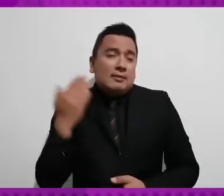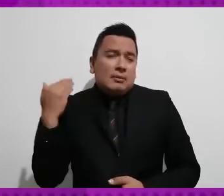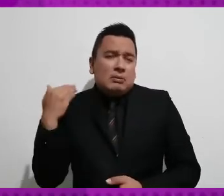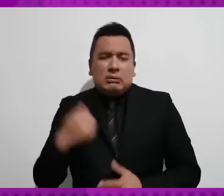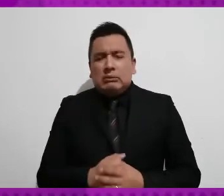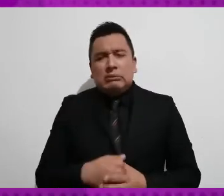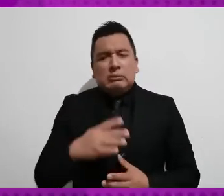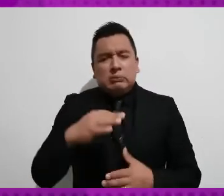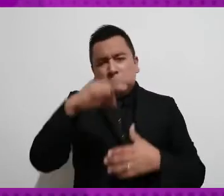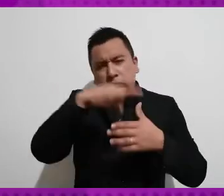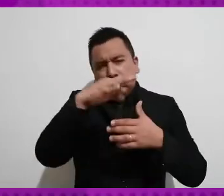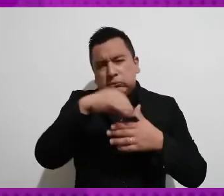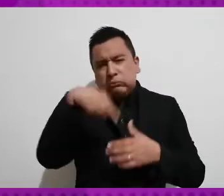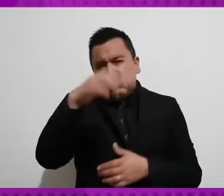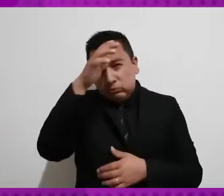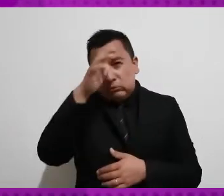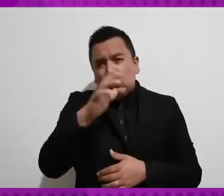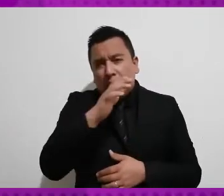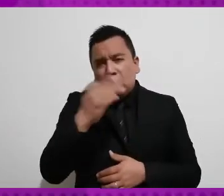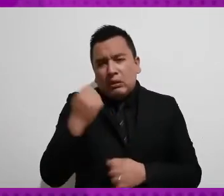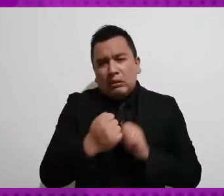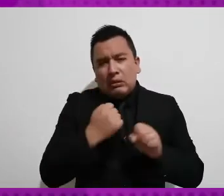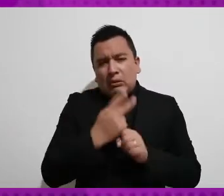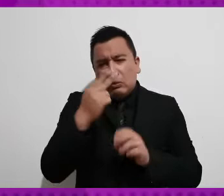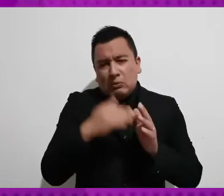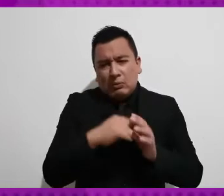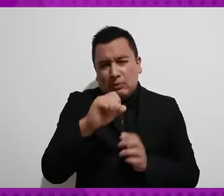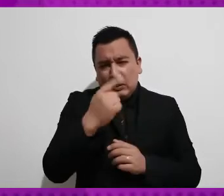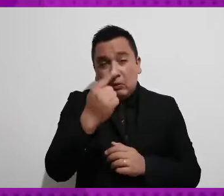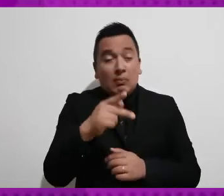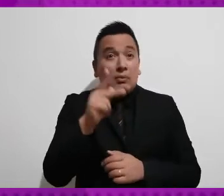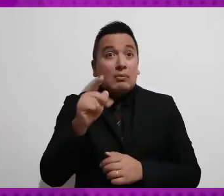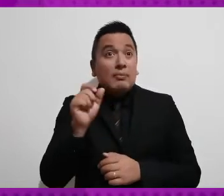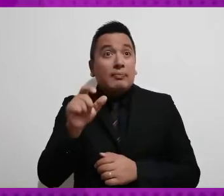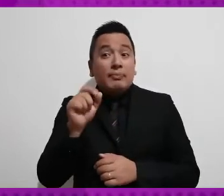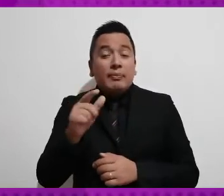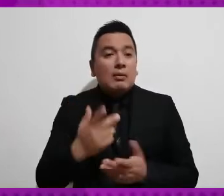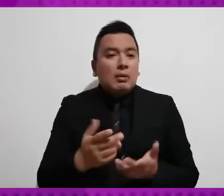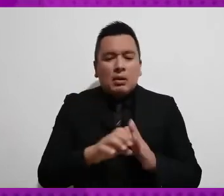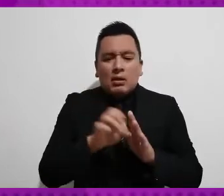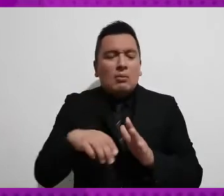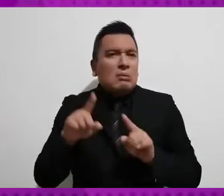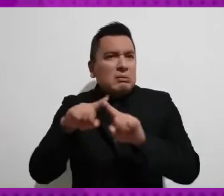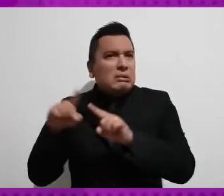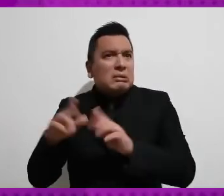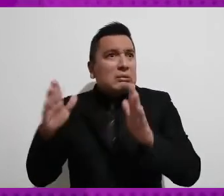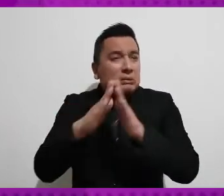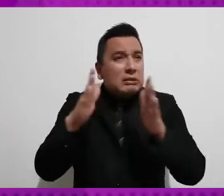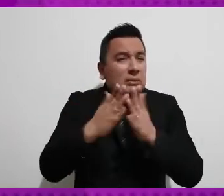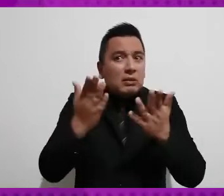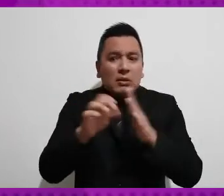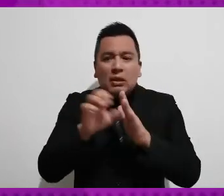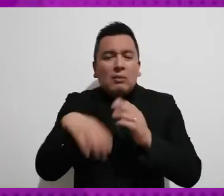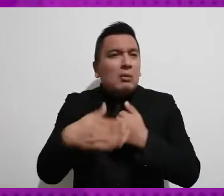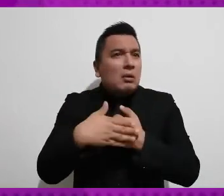pasado proceso electoral concurrente 2020-2021, pero también en los ejercicios de participación ciudadana, como